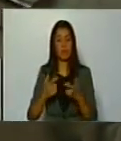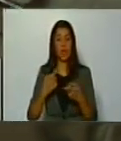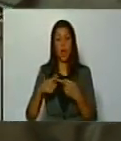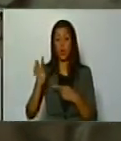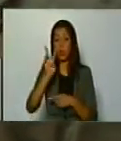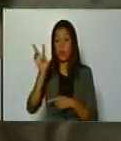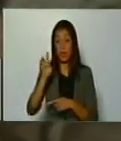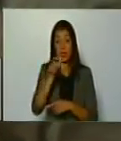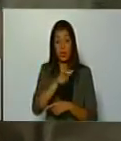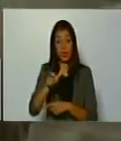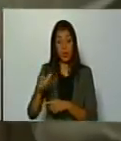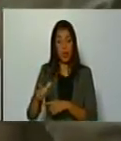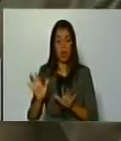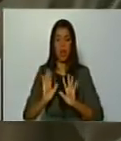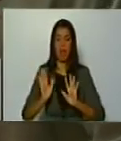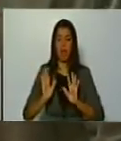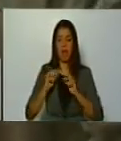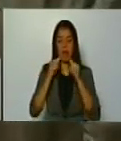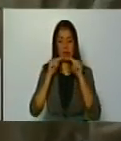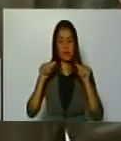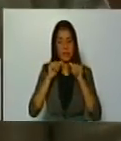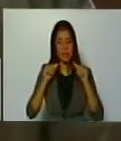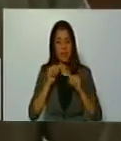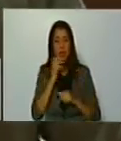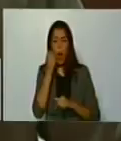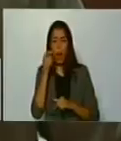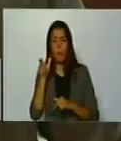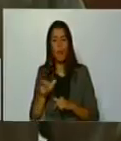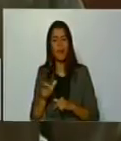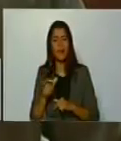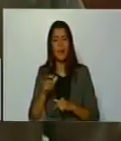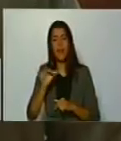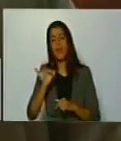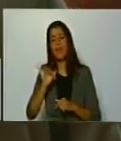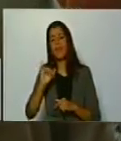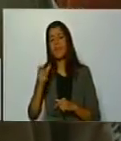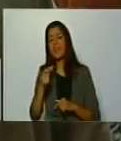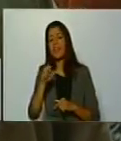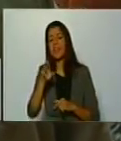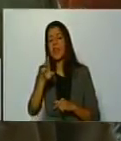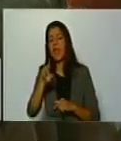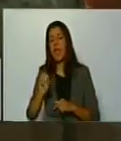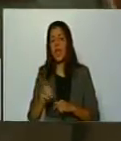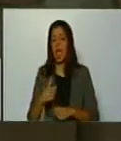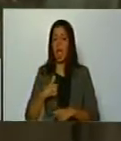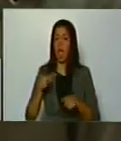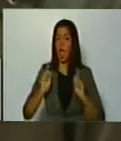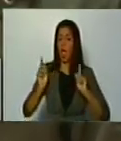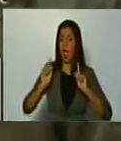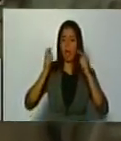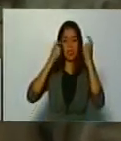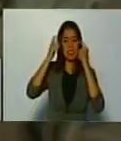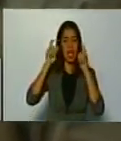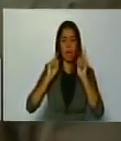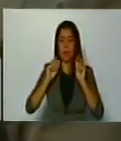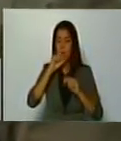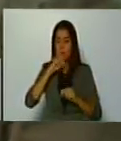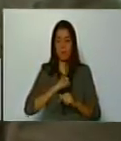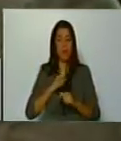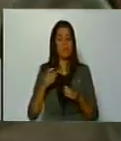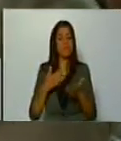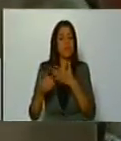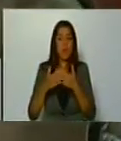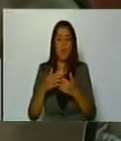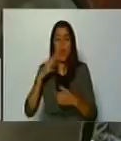venezolanos. Se lo negaron a Figuera y a los muertos. No, yo no soy chavista, dijo. No importa, lo quemaron, eres